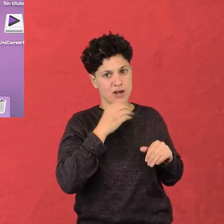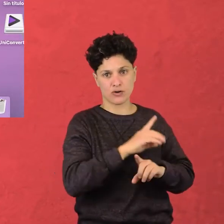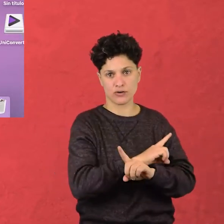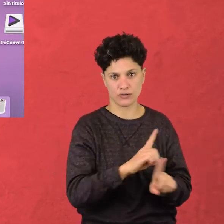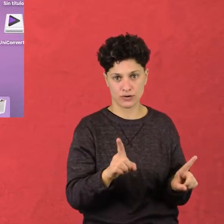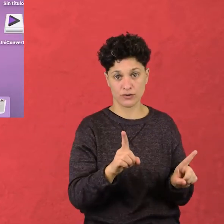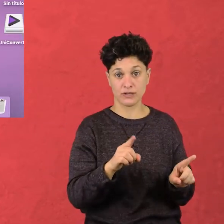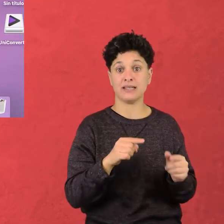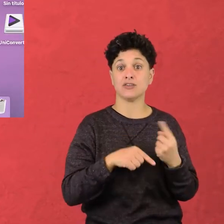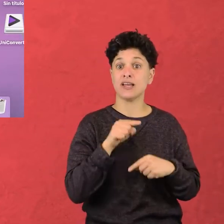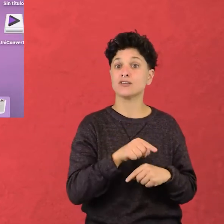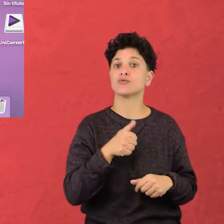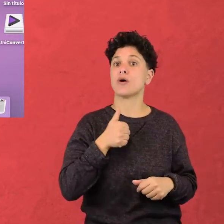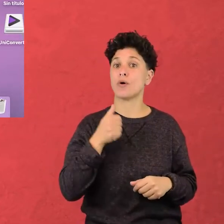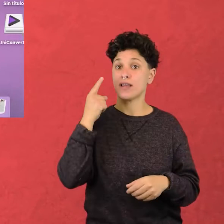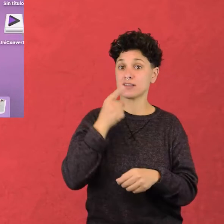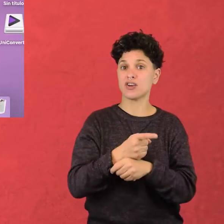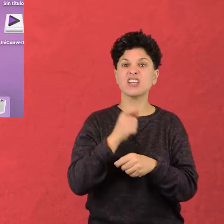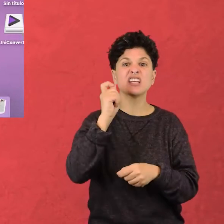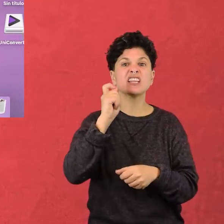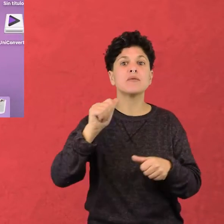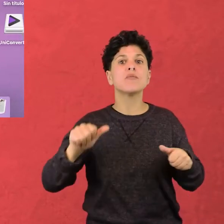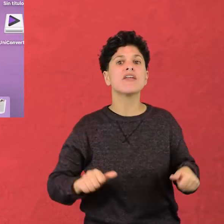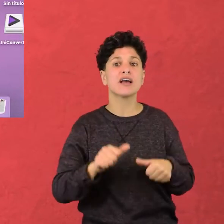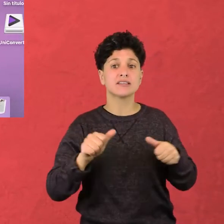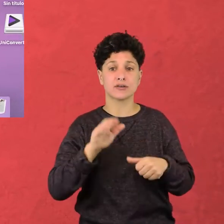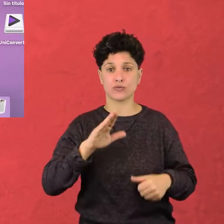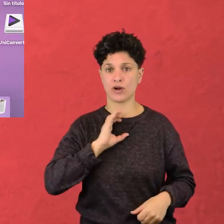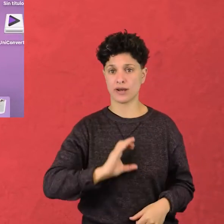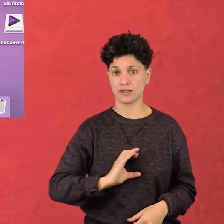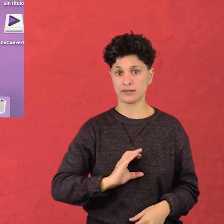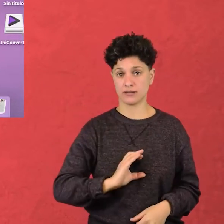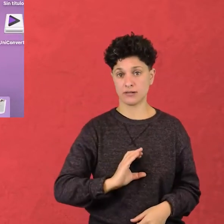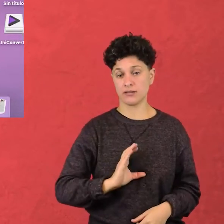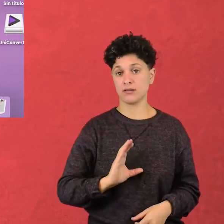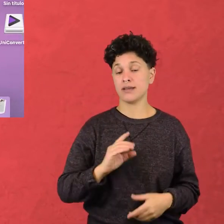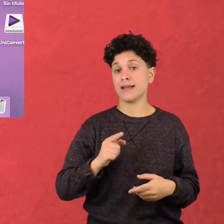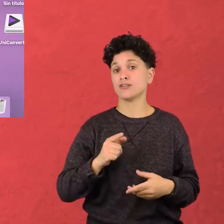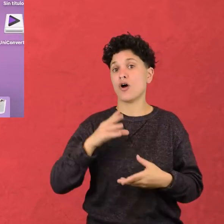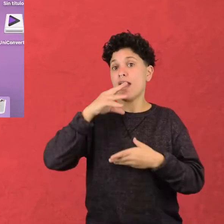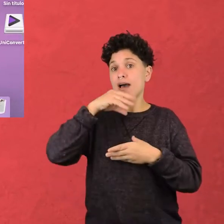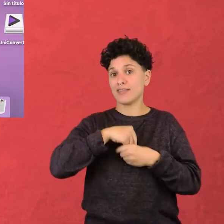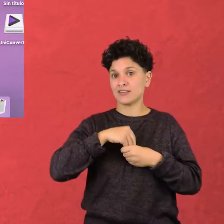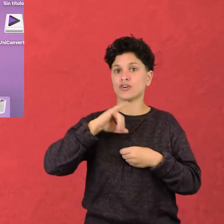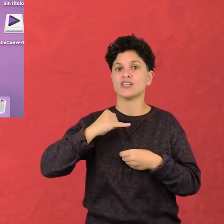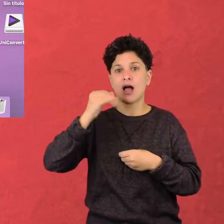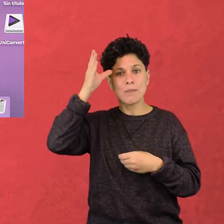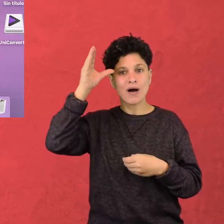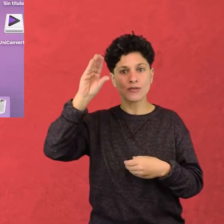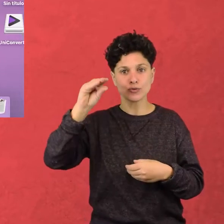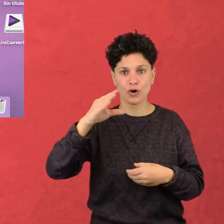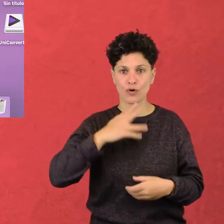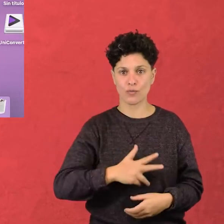tomar decisiones en este estado. Esa decisión es una buena decisión. ¿Y quién toma esa decisión?